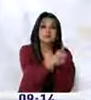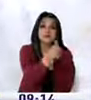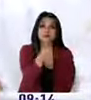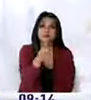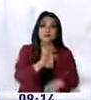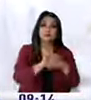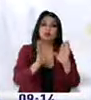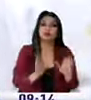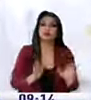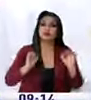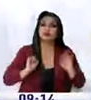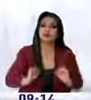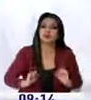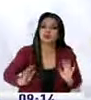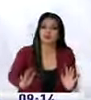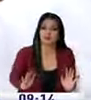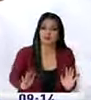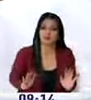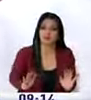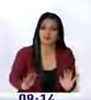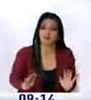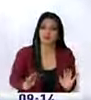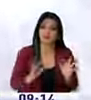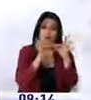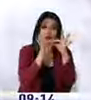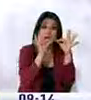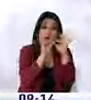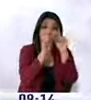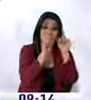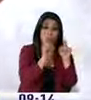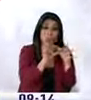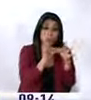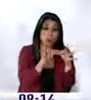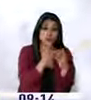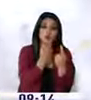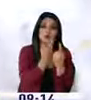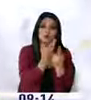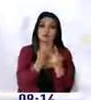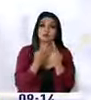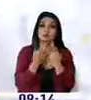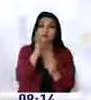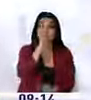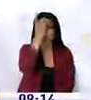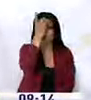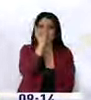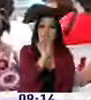para el pueblo ecuatoriano de que el contenido de esas preguntas sea respondido